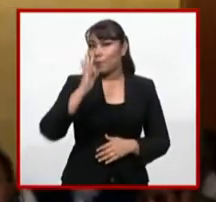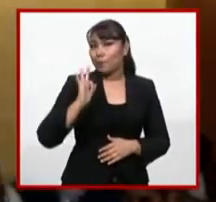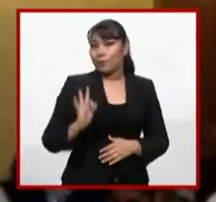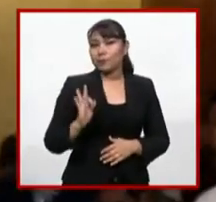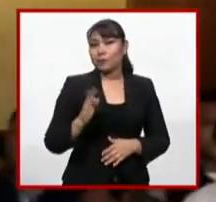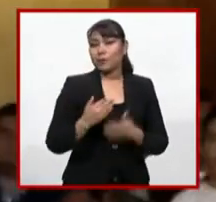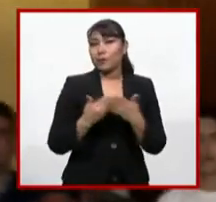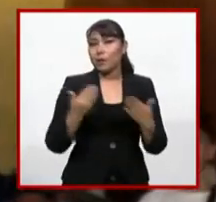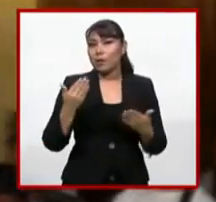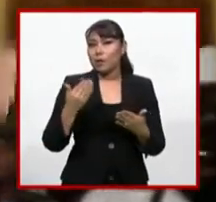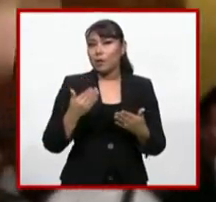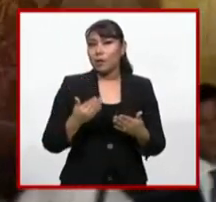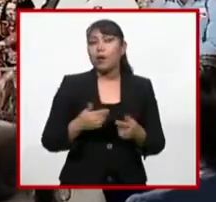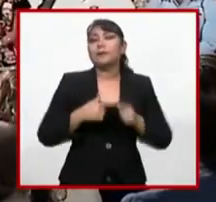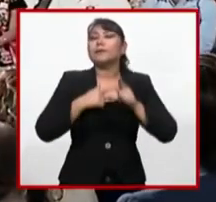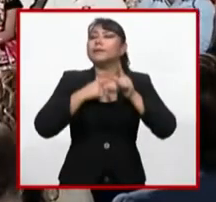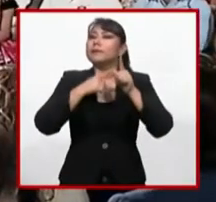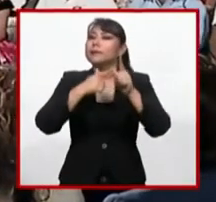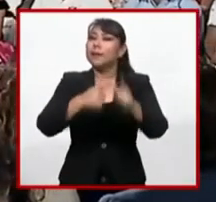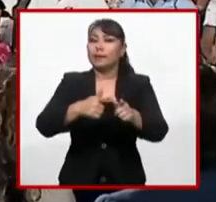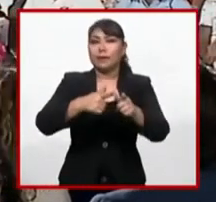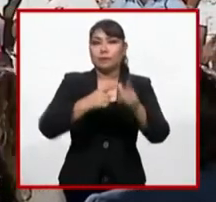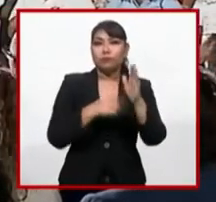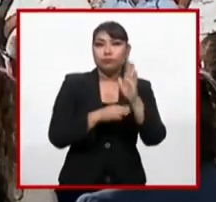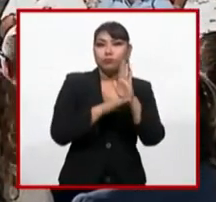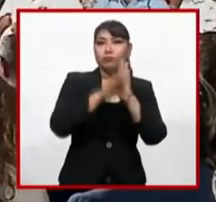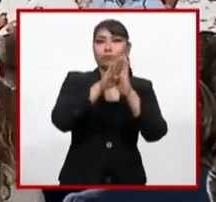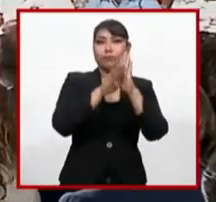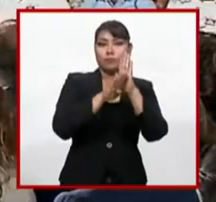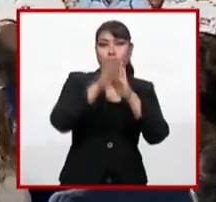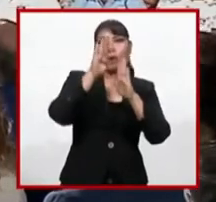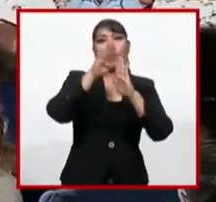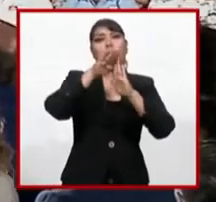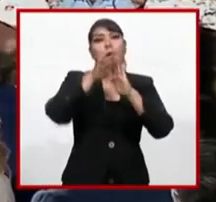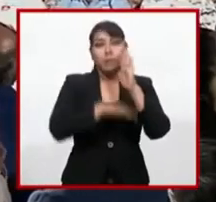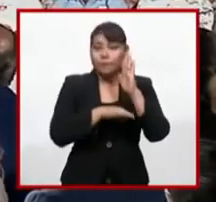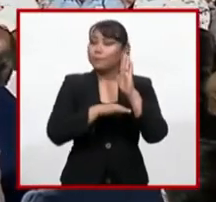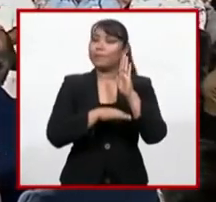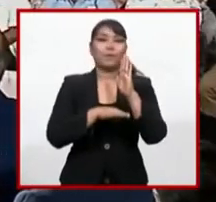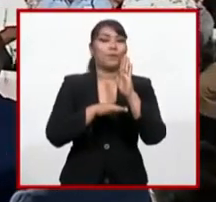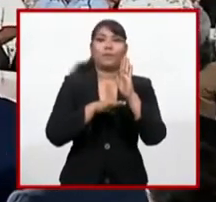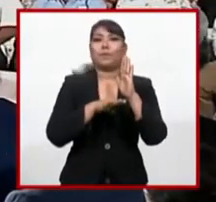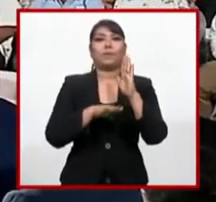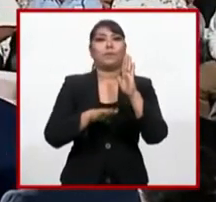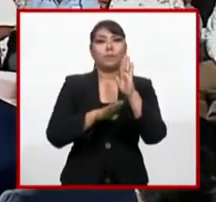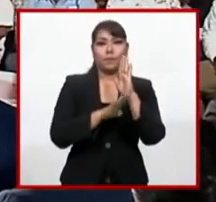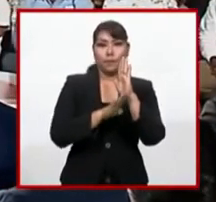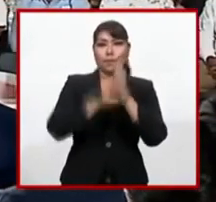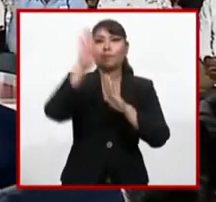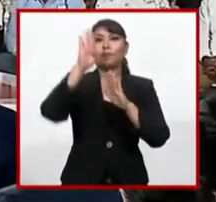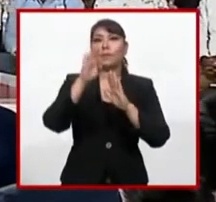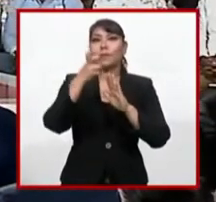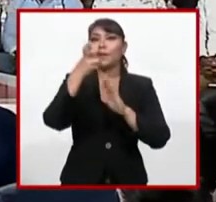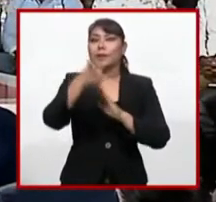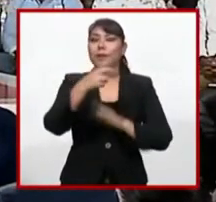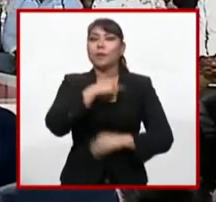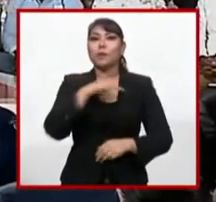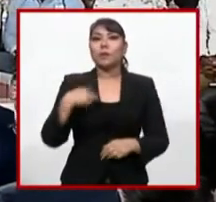reto? Mantenerlo de manera sostenida. ¿Y qué estamos haciendo entonces para lograr ese